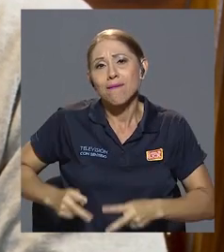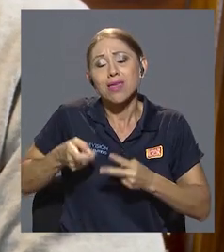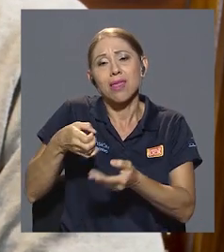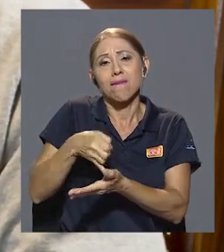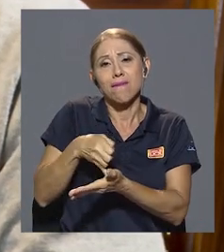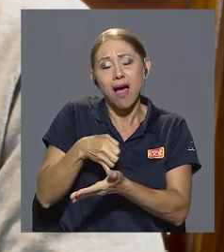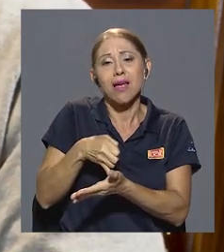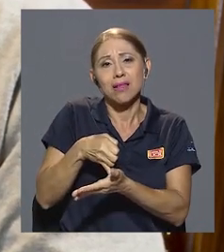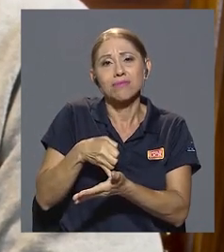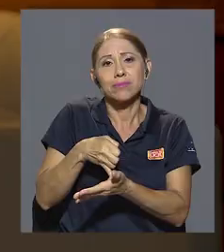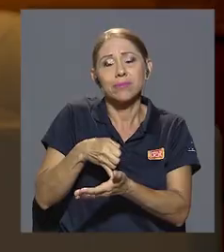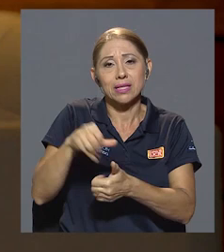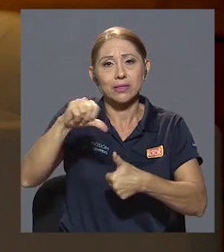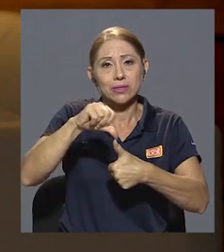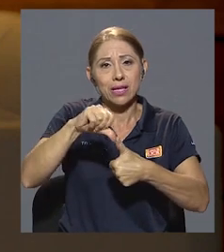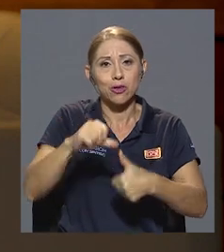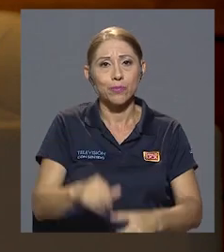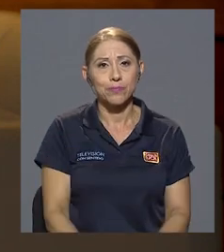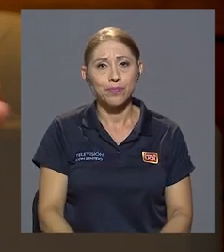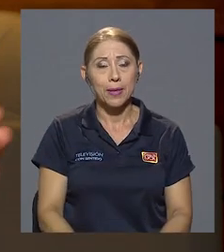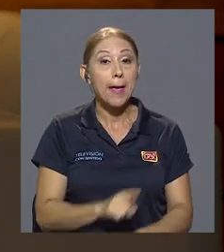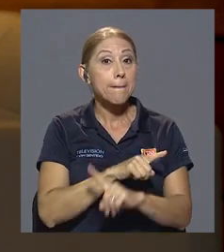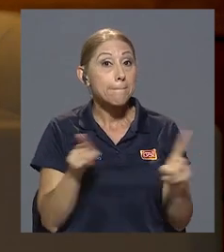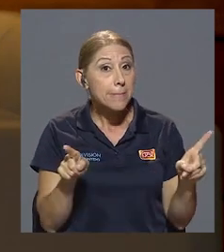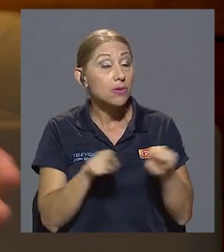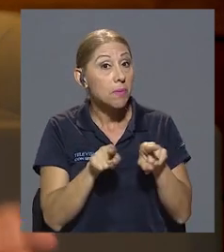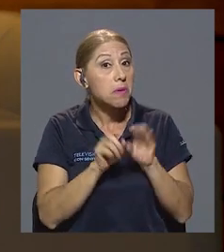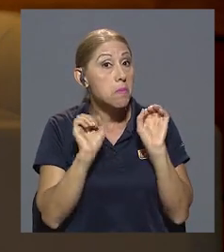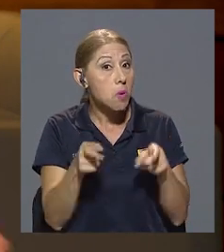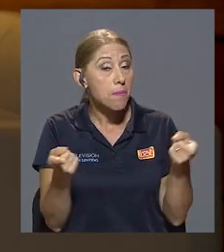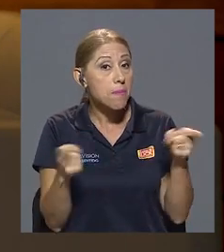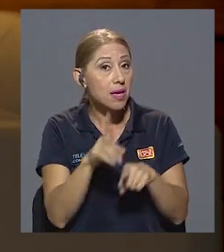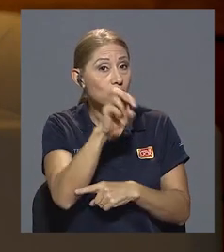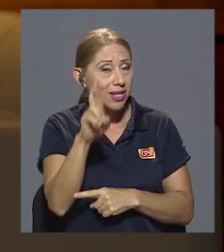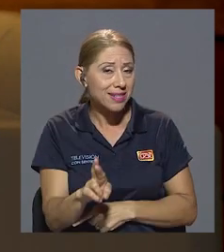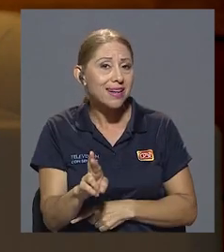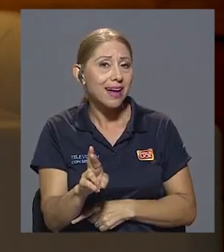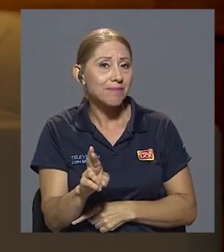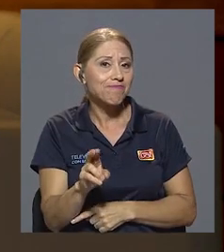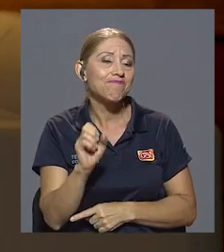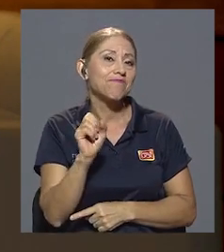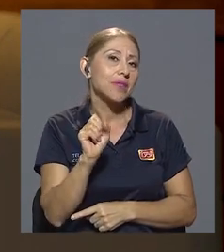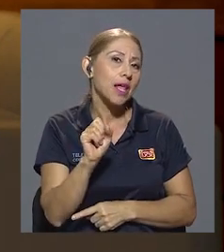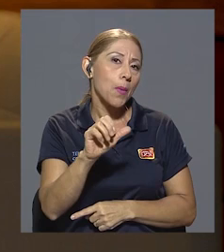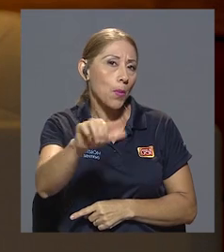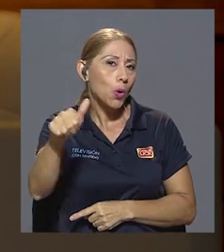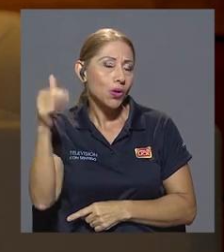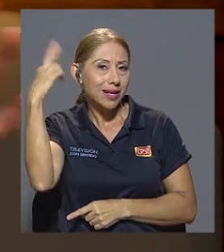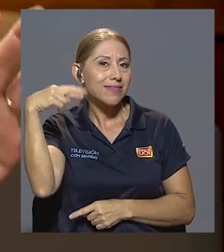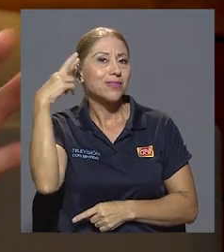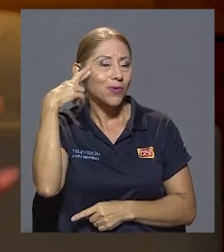hoy la sociedad centroamericana pero eso no nos exime de que en costa rica si ciertamente por otras razones